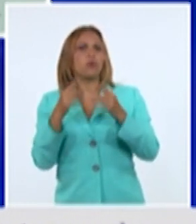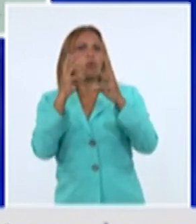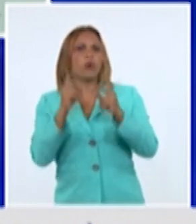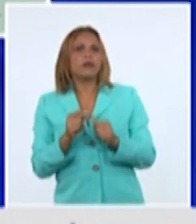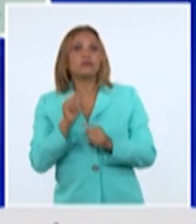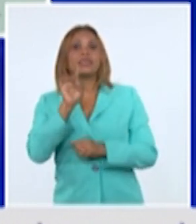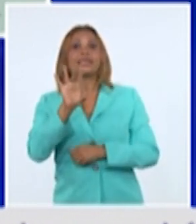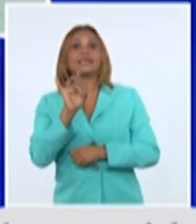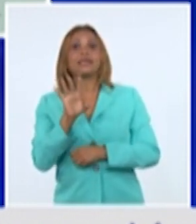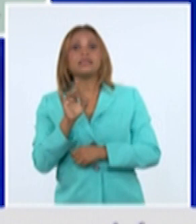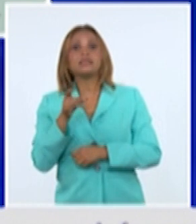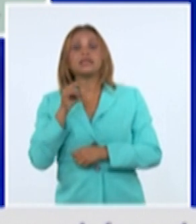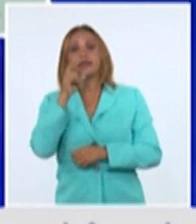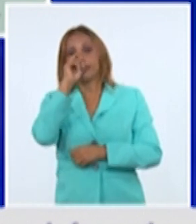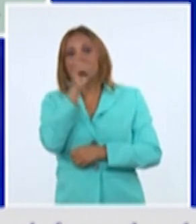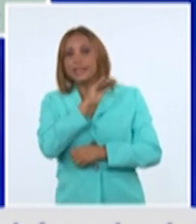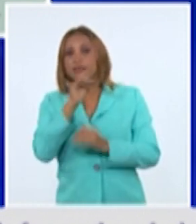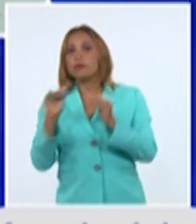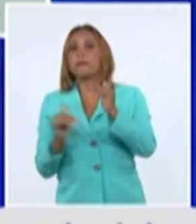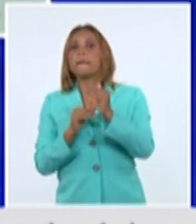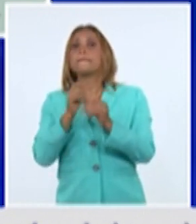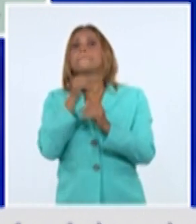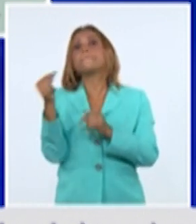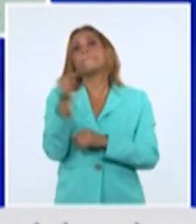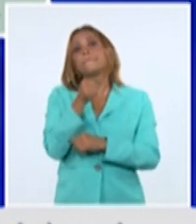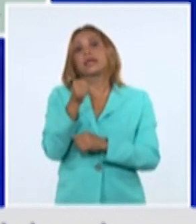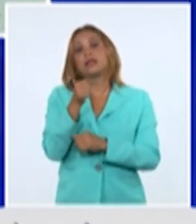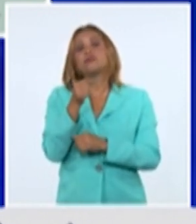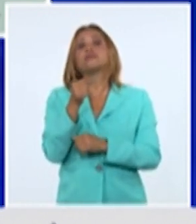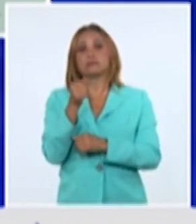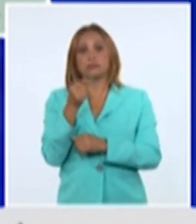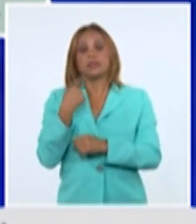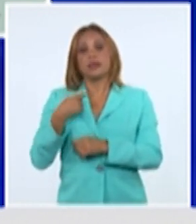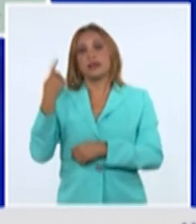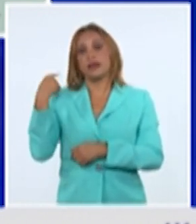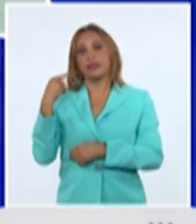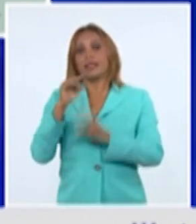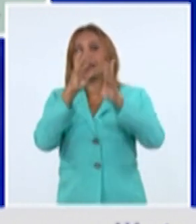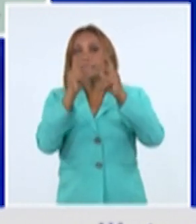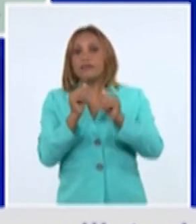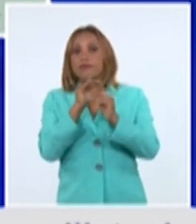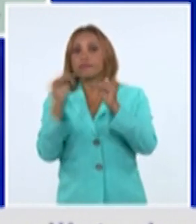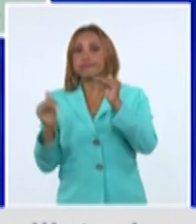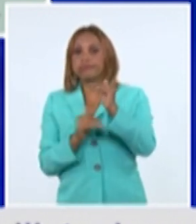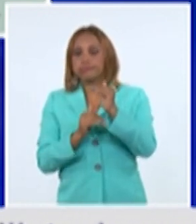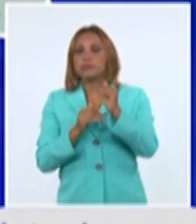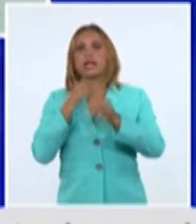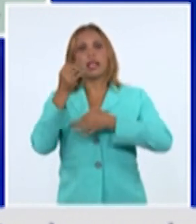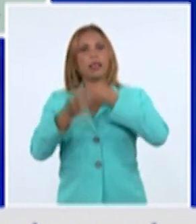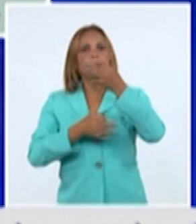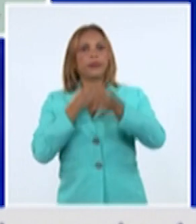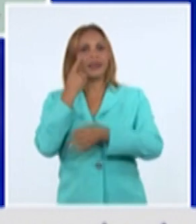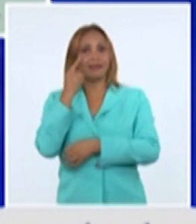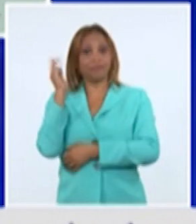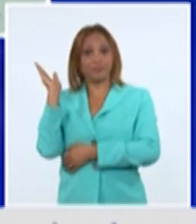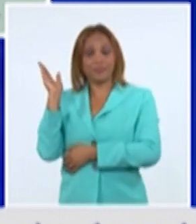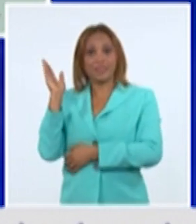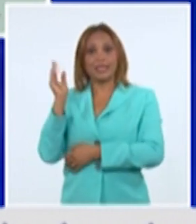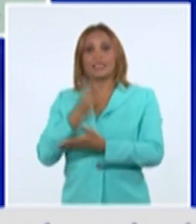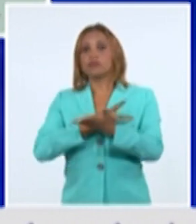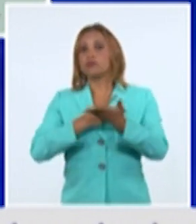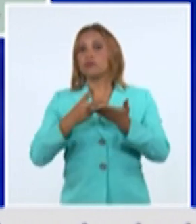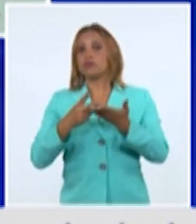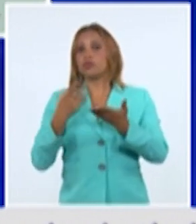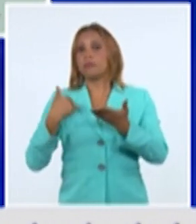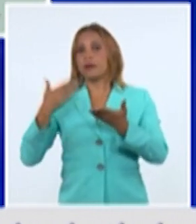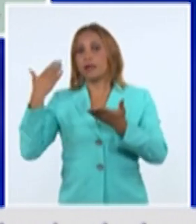casos pediátricos menos que el día anterior, y la cifra más baja, como se explica ahí, en los últimos